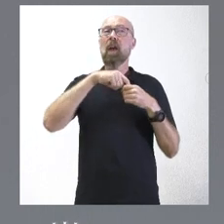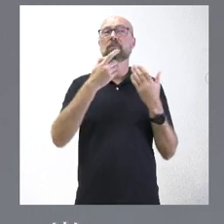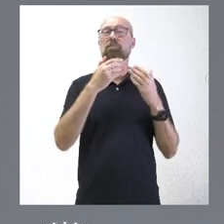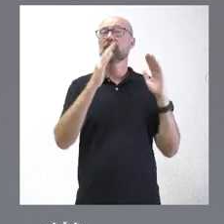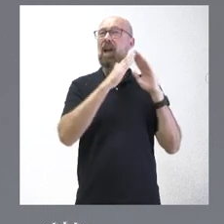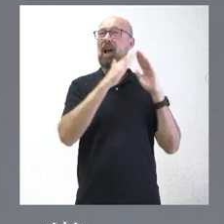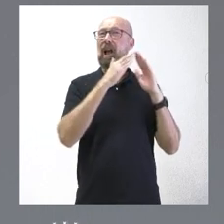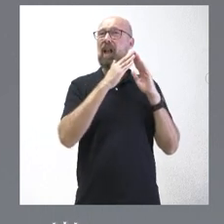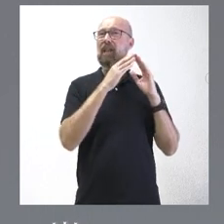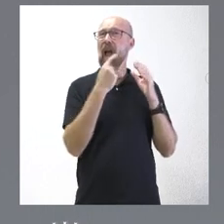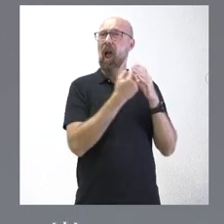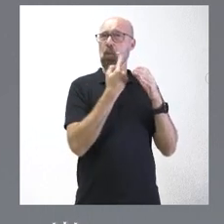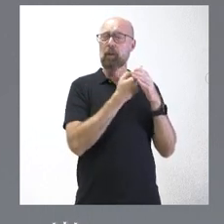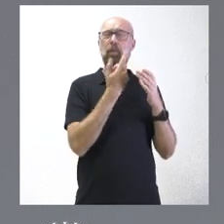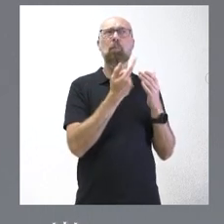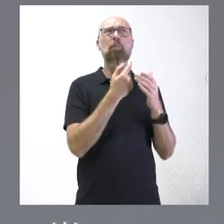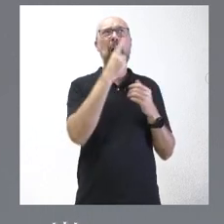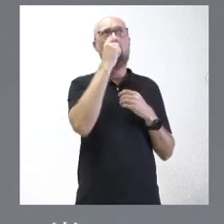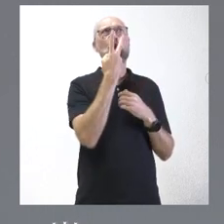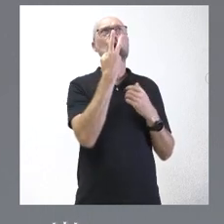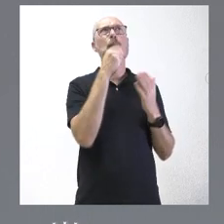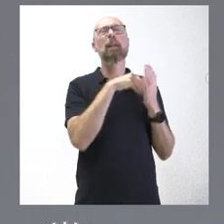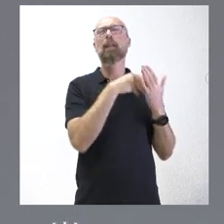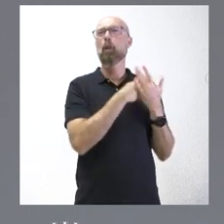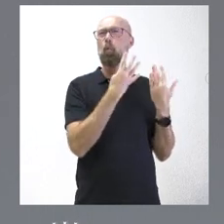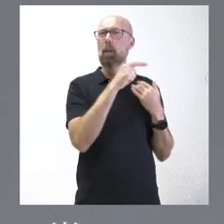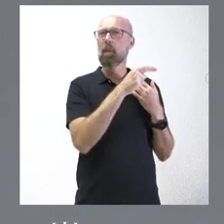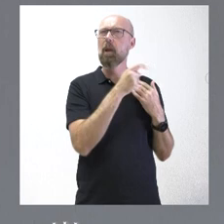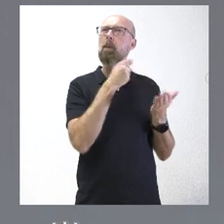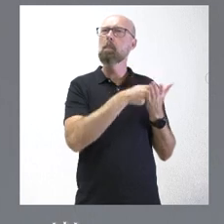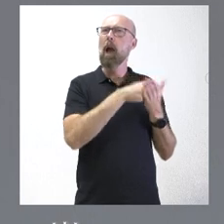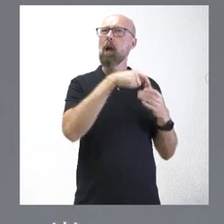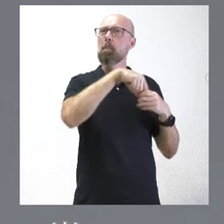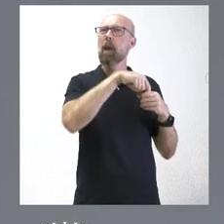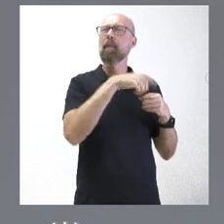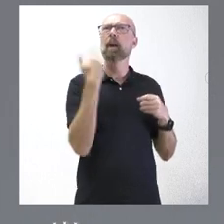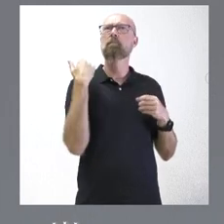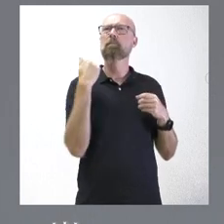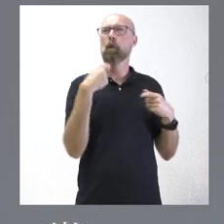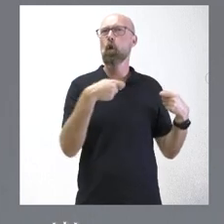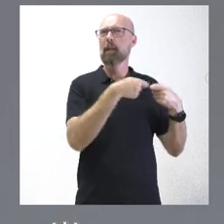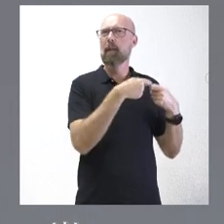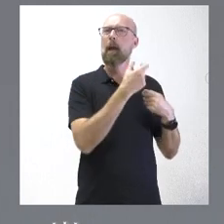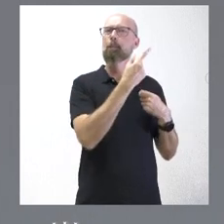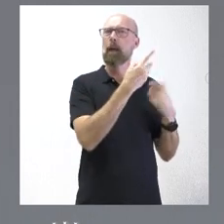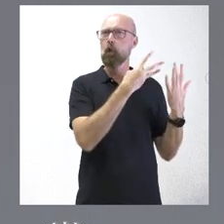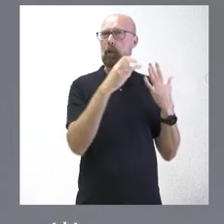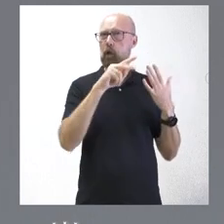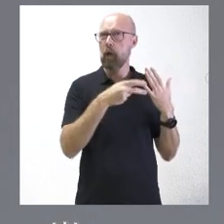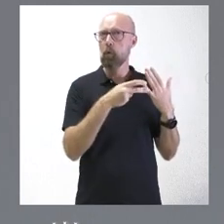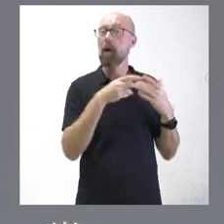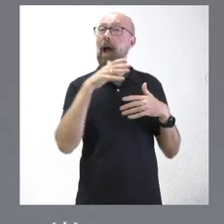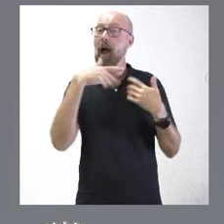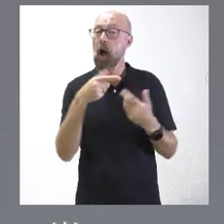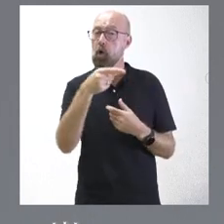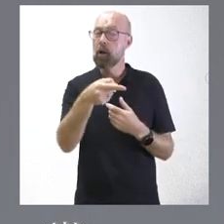en el año 2019 lo que pagábamos por ellas por la plaza concertada eran 1800 euros ahora